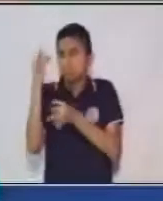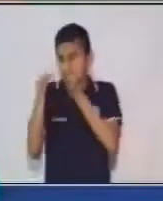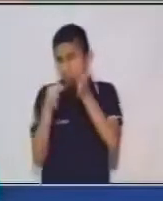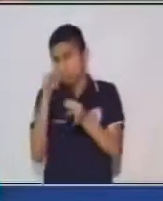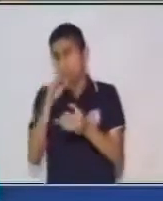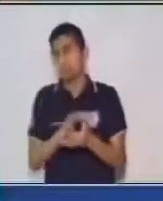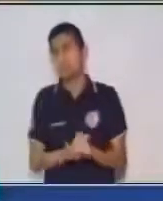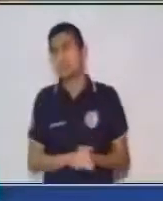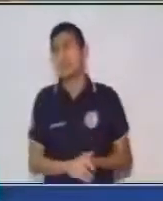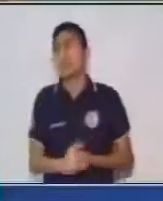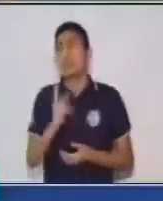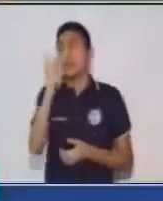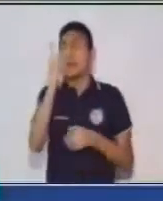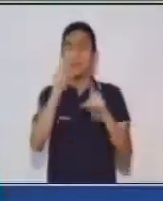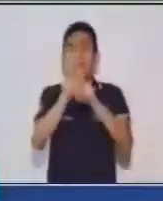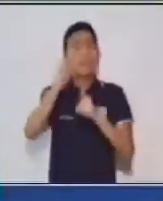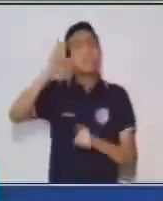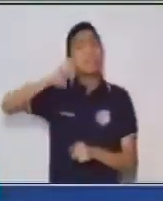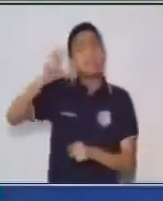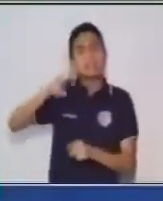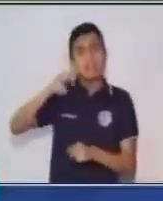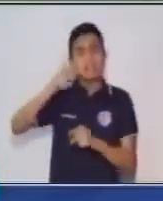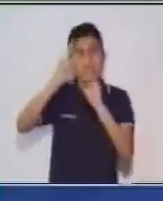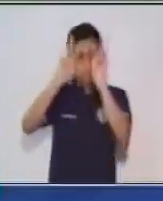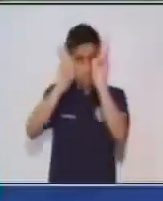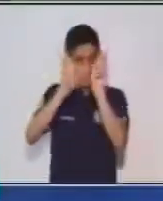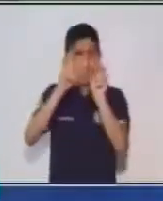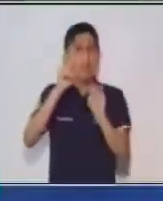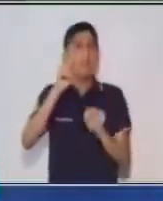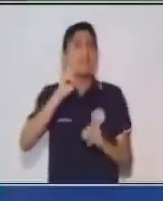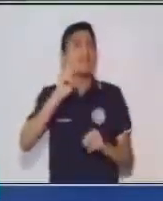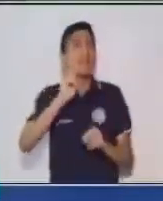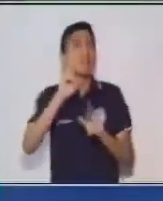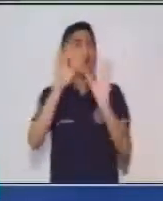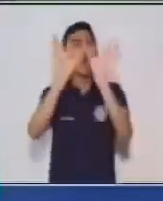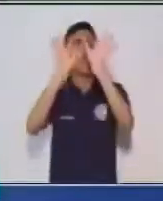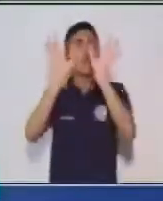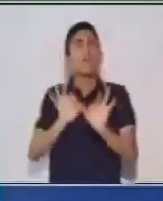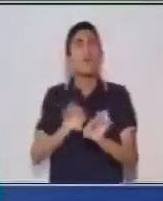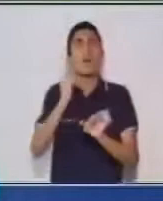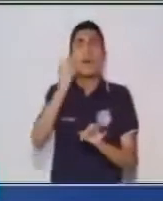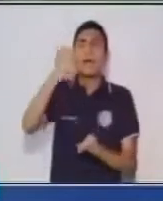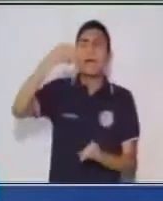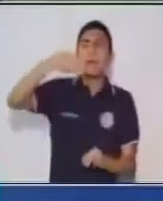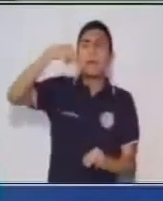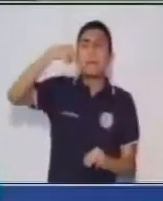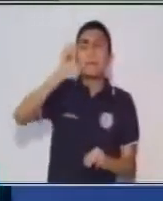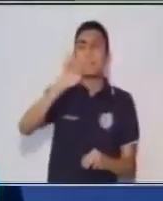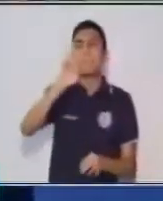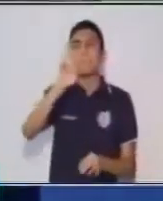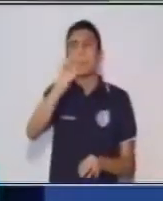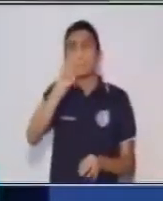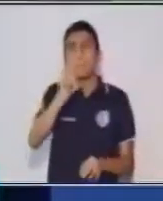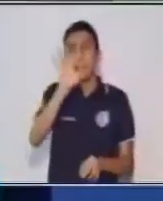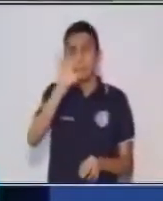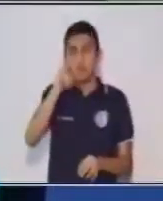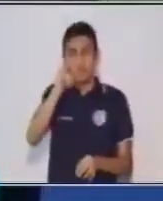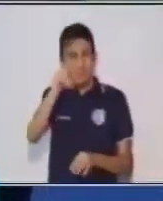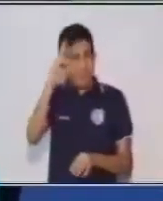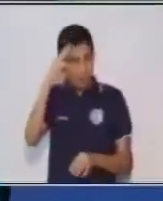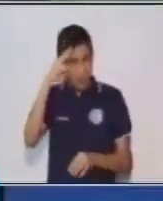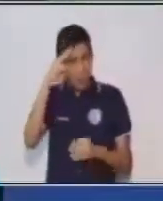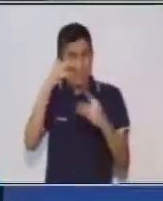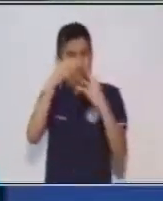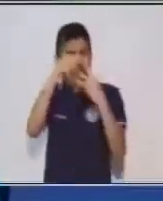auxiliar. Y necesitan el verbo de forma impersonal. ¿Te recuerdas que tenemos tres formas del